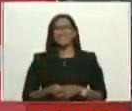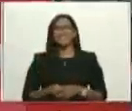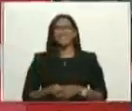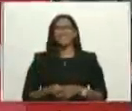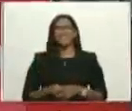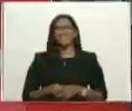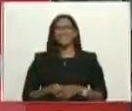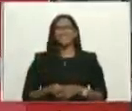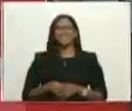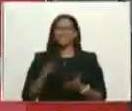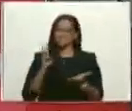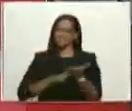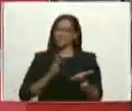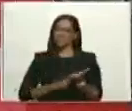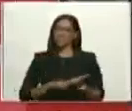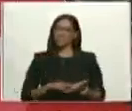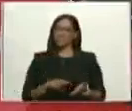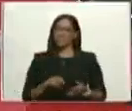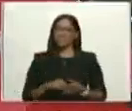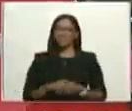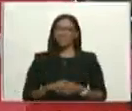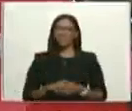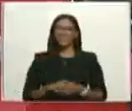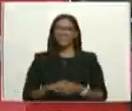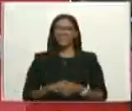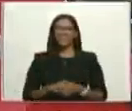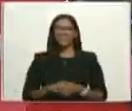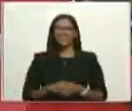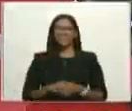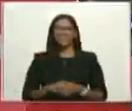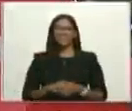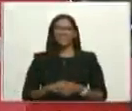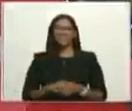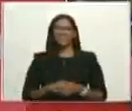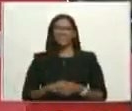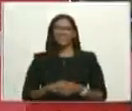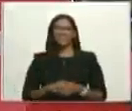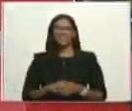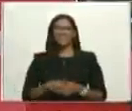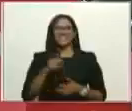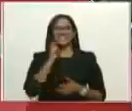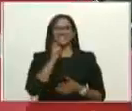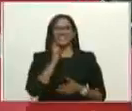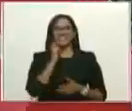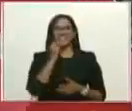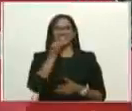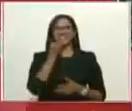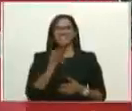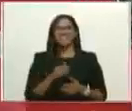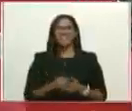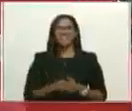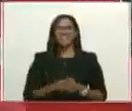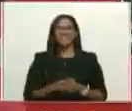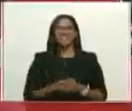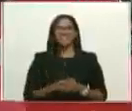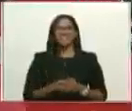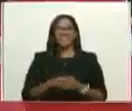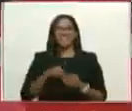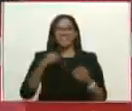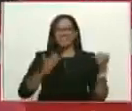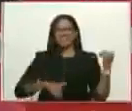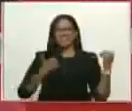No, sí, es de verdad. Aquí hay, ¿ves? Es de chocolate, está buena, Pedro Infante, ahorita.